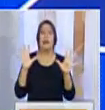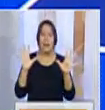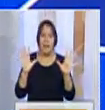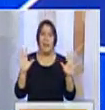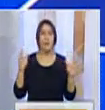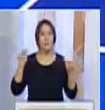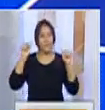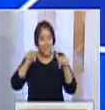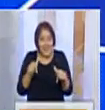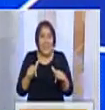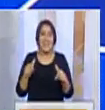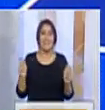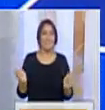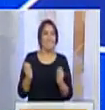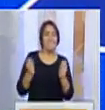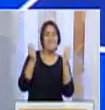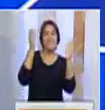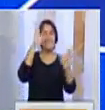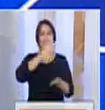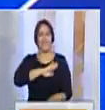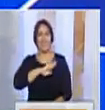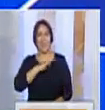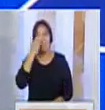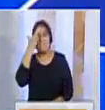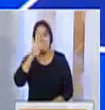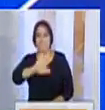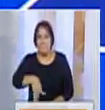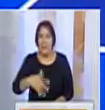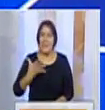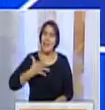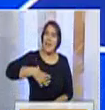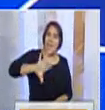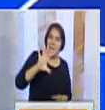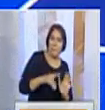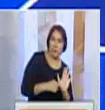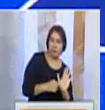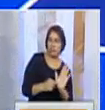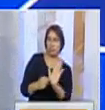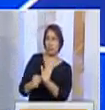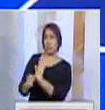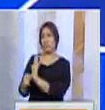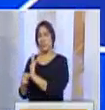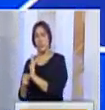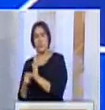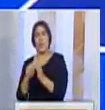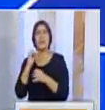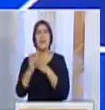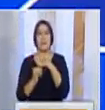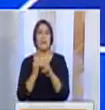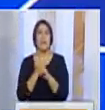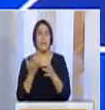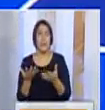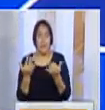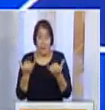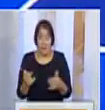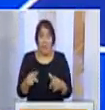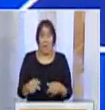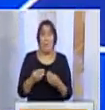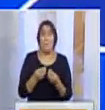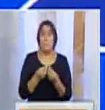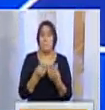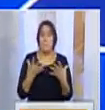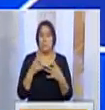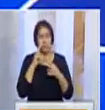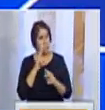fiesta cívica que vamos a vivir mañana sea un ejemplo a nivel internacional. Ya aquí, muchos de los observadores vienen a ver cosas que no han visto en